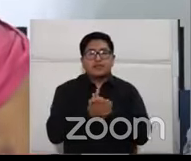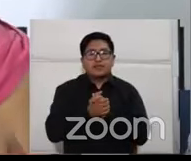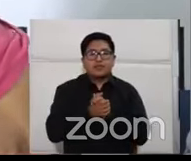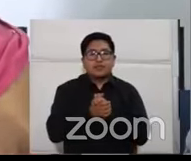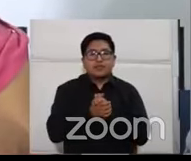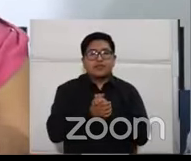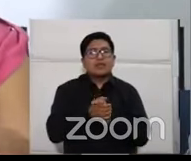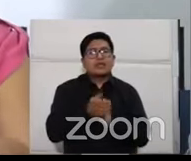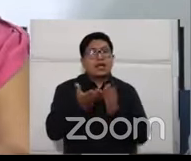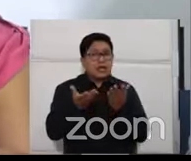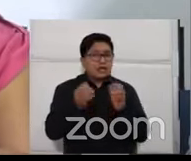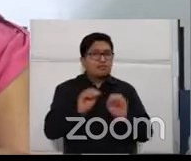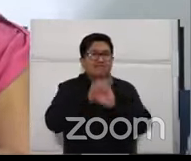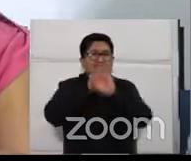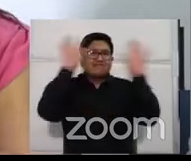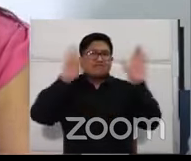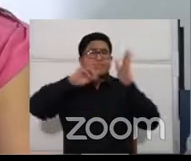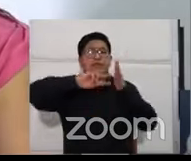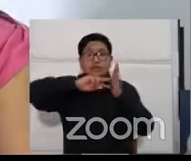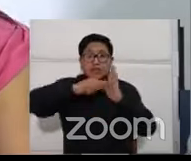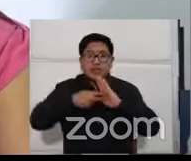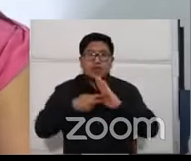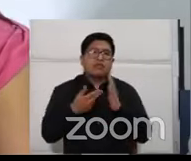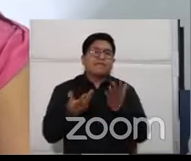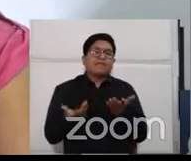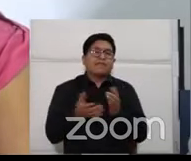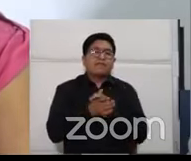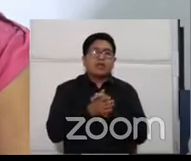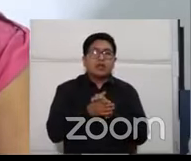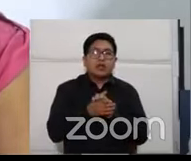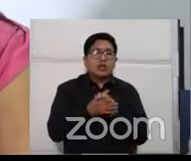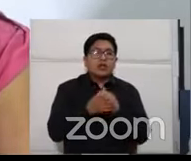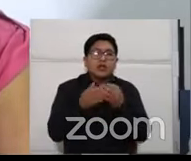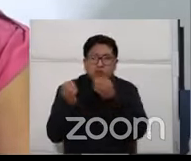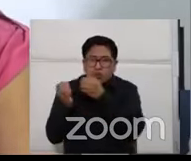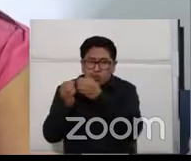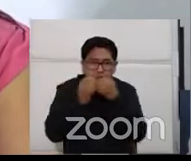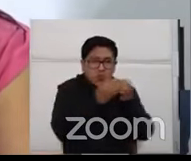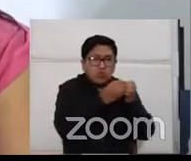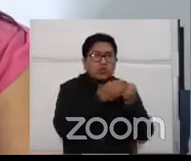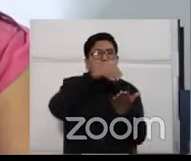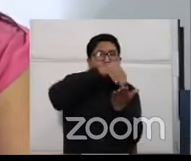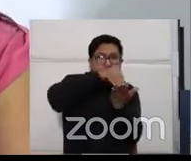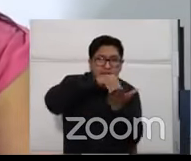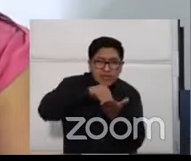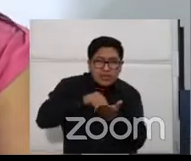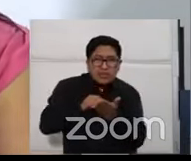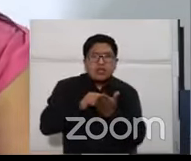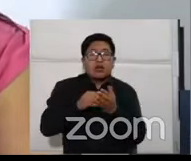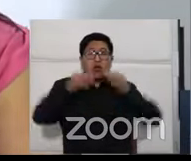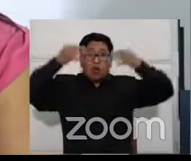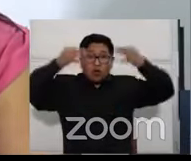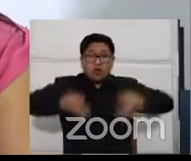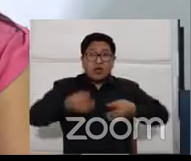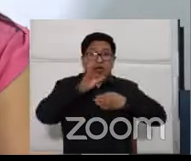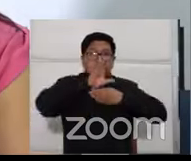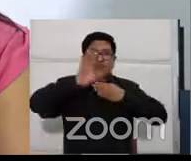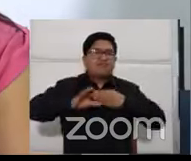debilitamiento de la poca eficacia que tienen los registros y autorizaciones dentro de los gobiernos